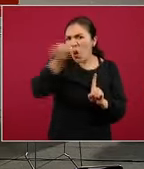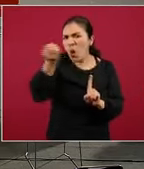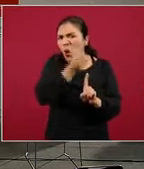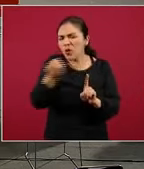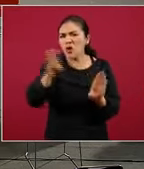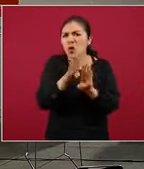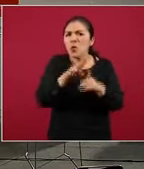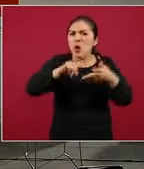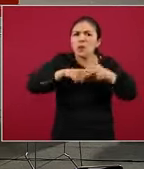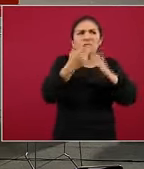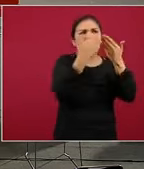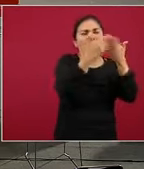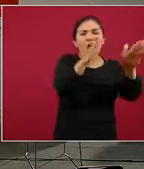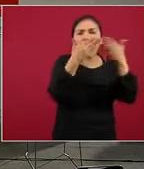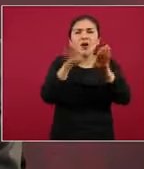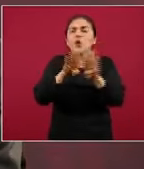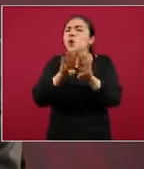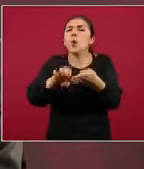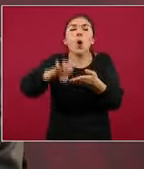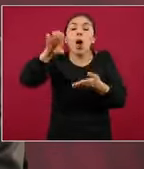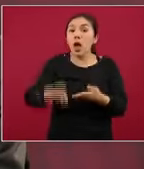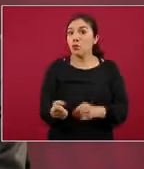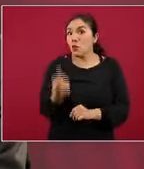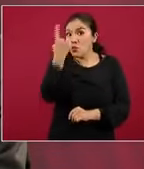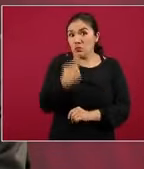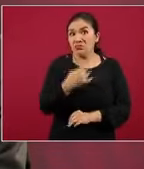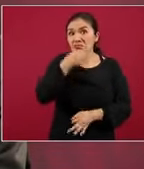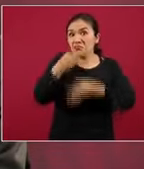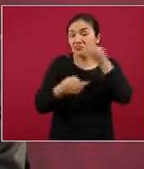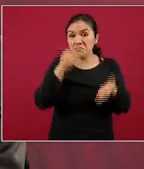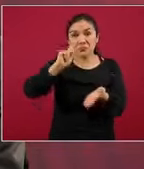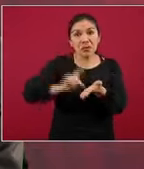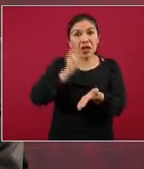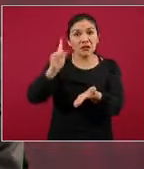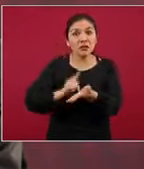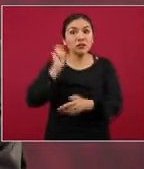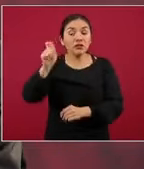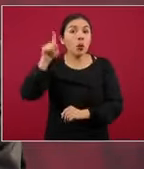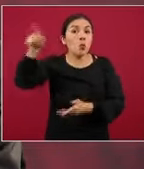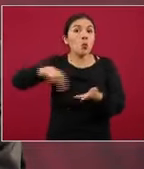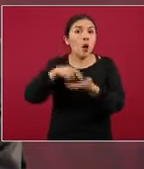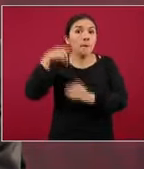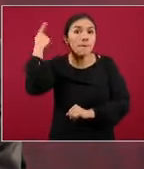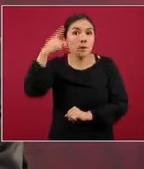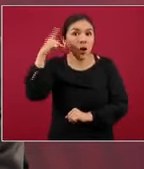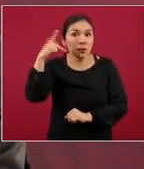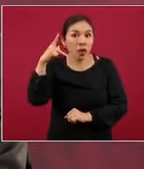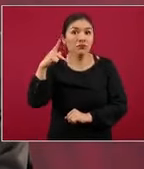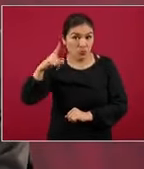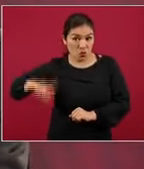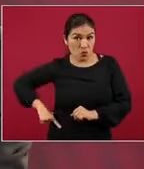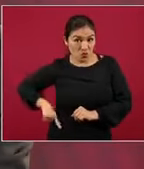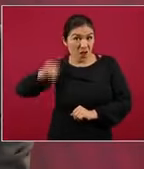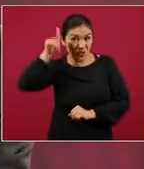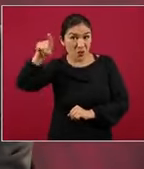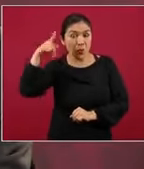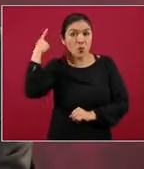de reapertura. Un ejemplo destacado que hemos mencionado varias veces es Puebla, donde el gobierno de